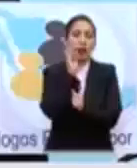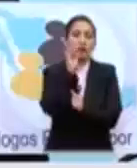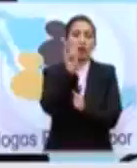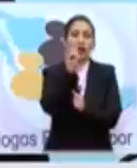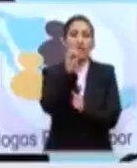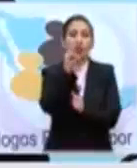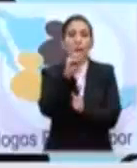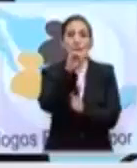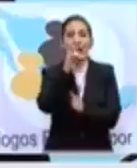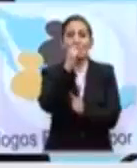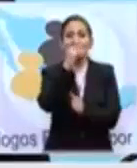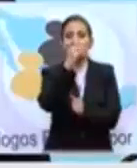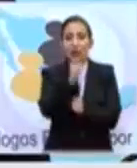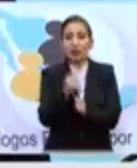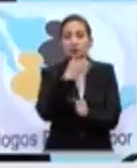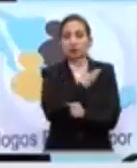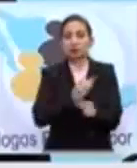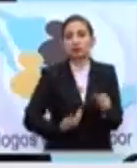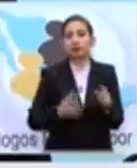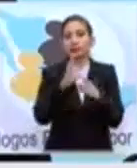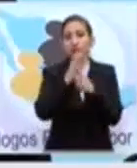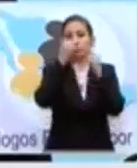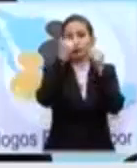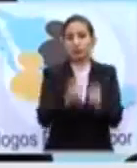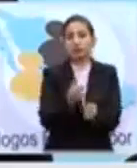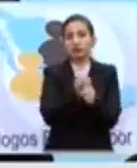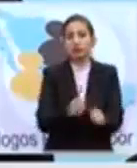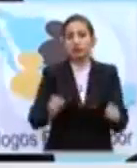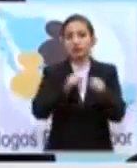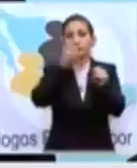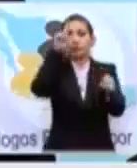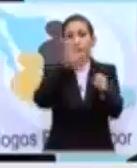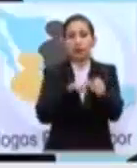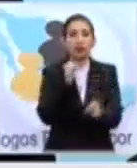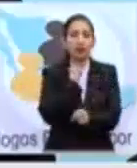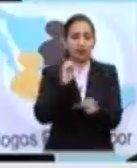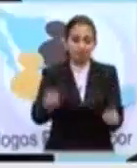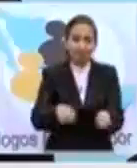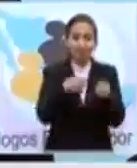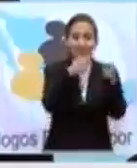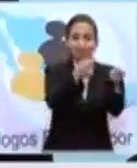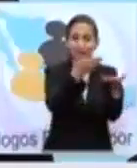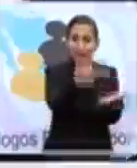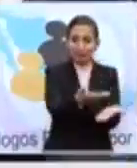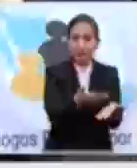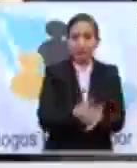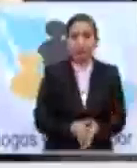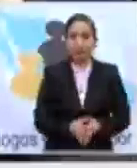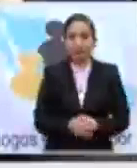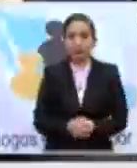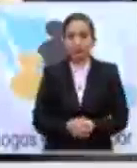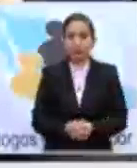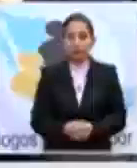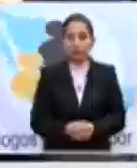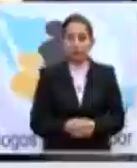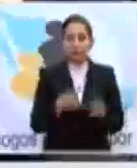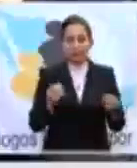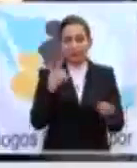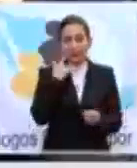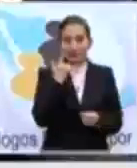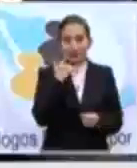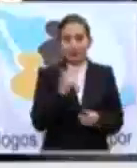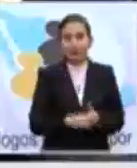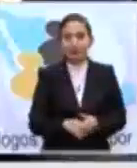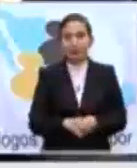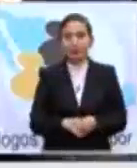Fernando Mayans Canaval, presidente de la Comisión de Seguridad Social. Senador, tiene el uso de la palabra. Gracias, muy amable.